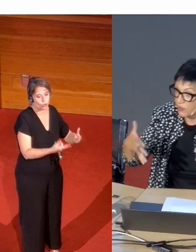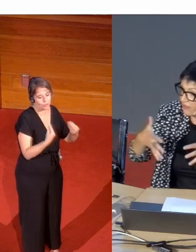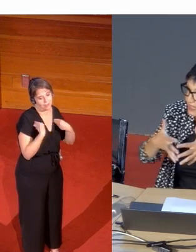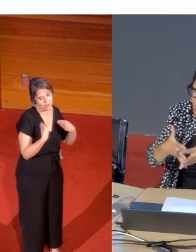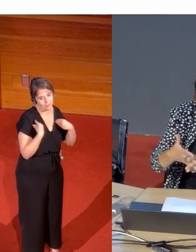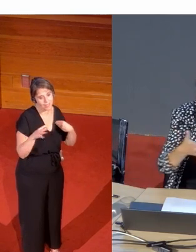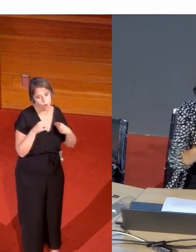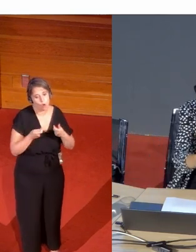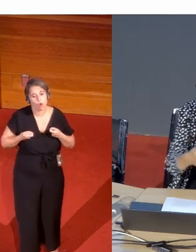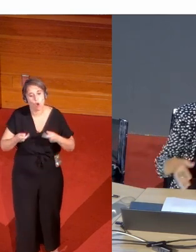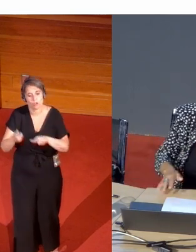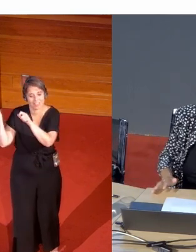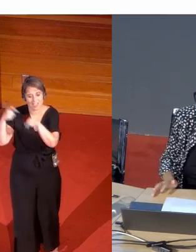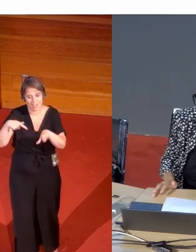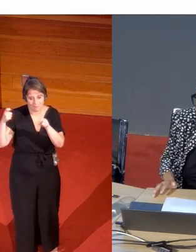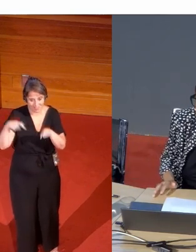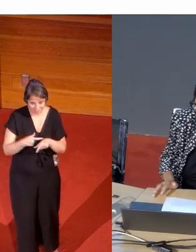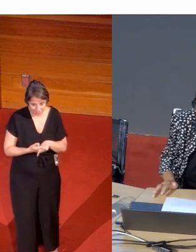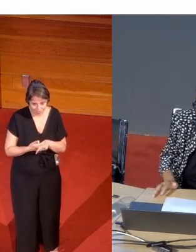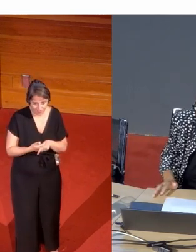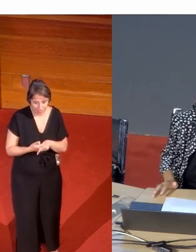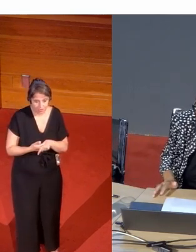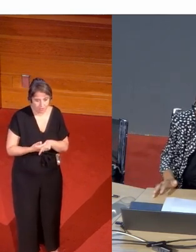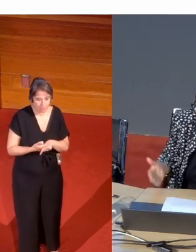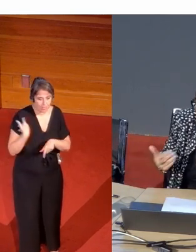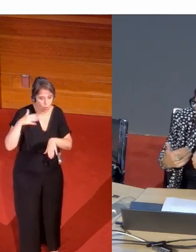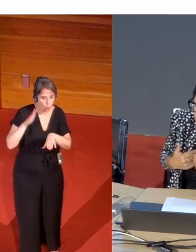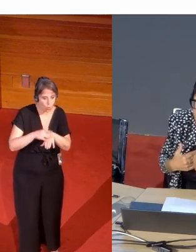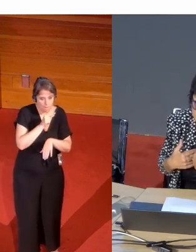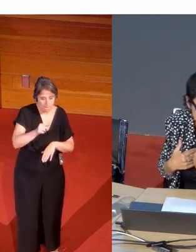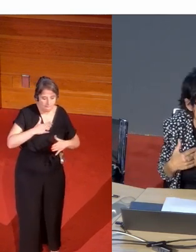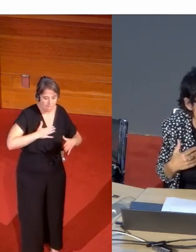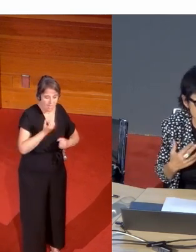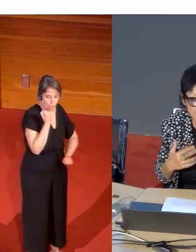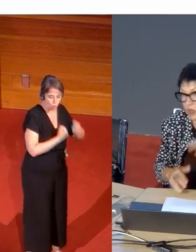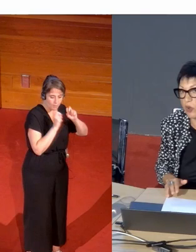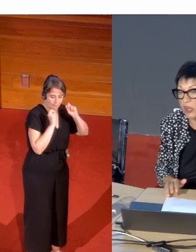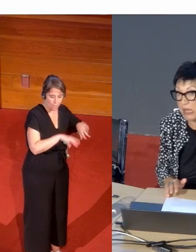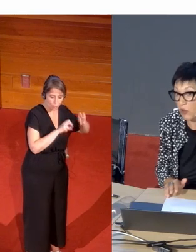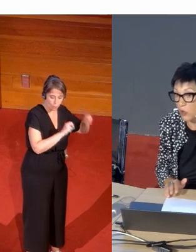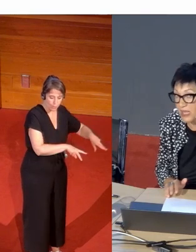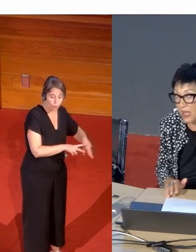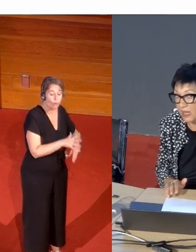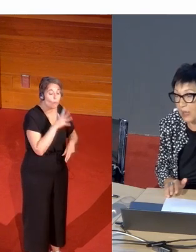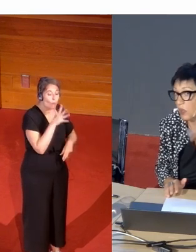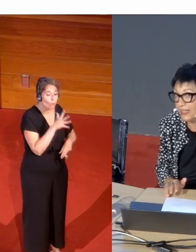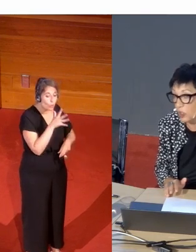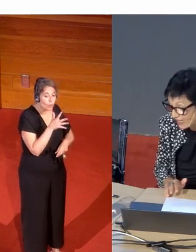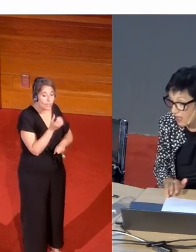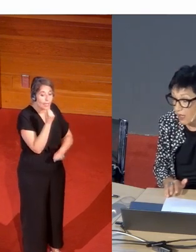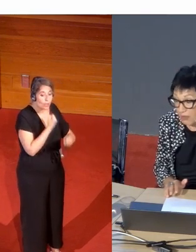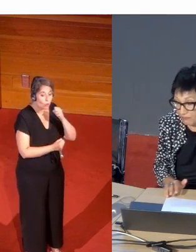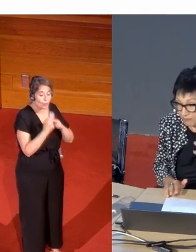inmigración Pero al final es para qué Para culpar o sea para o sea mi economía va peor y va peor porque la economía la